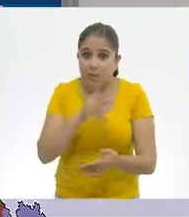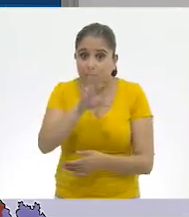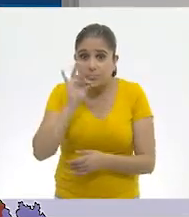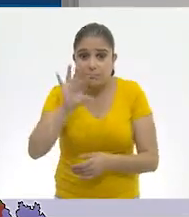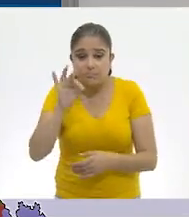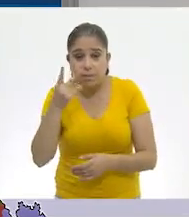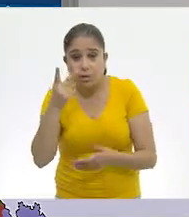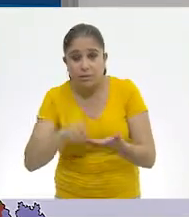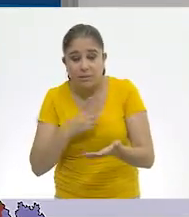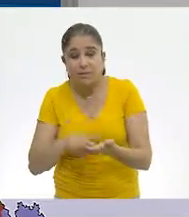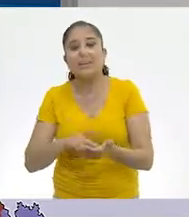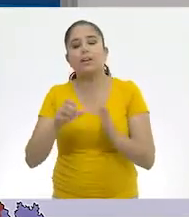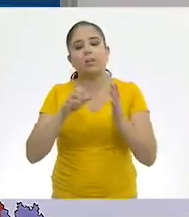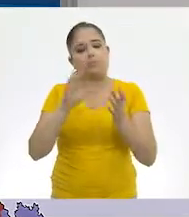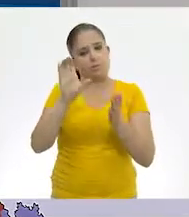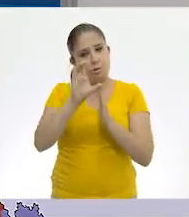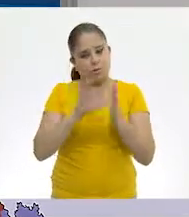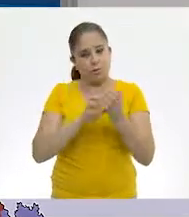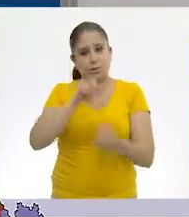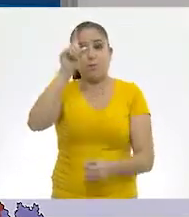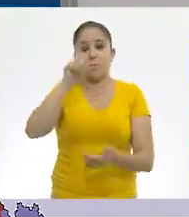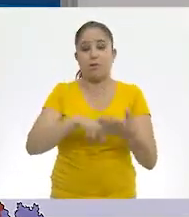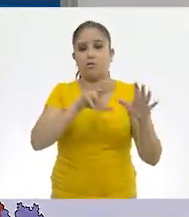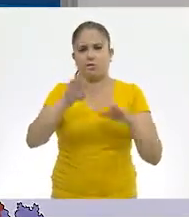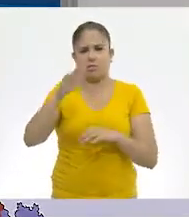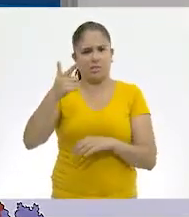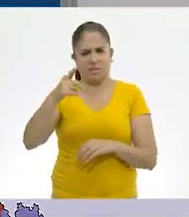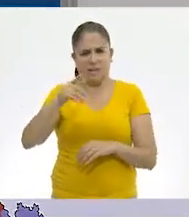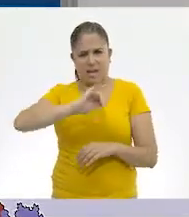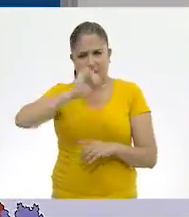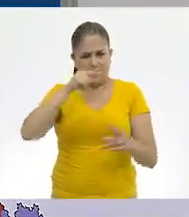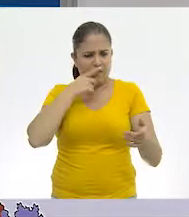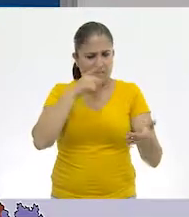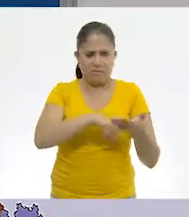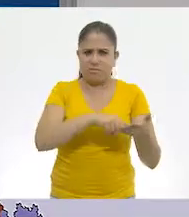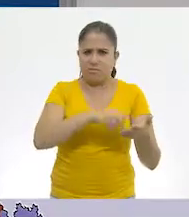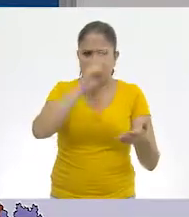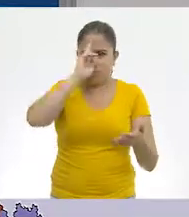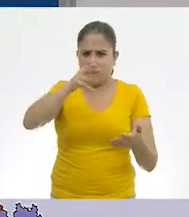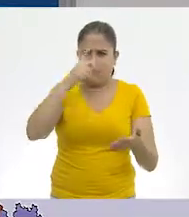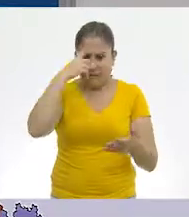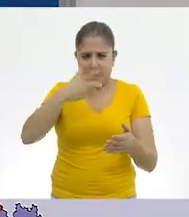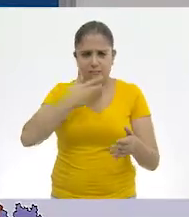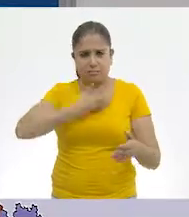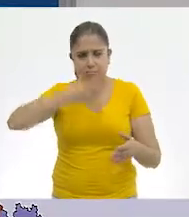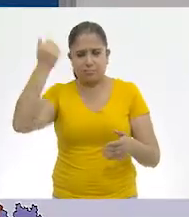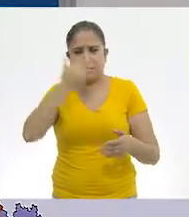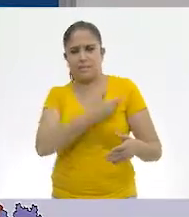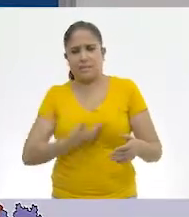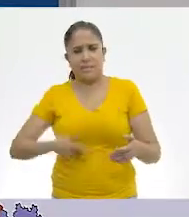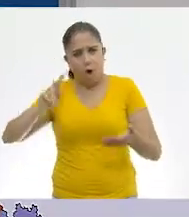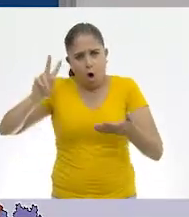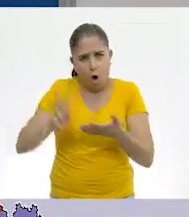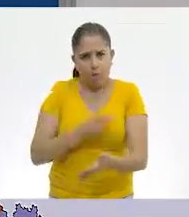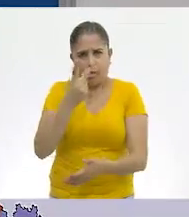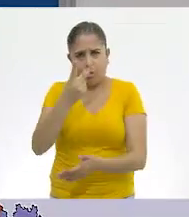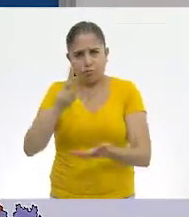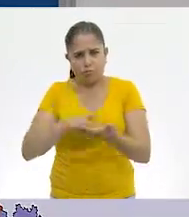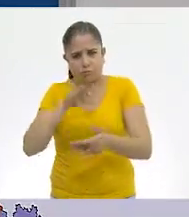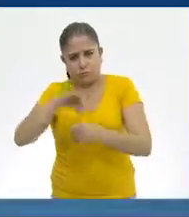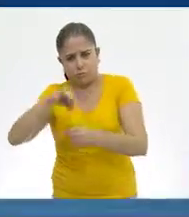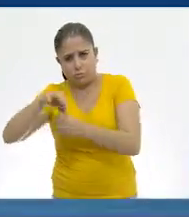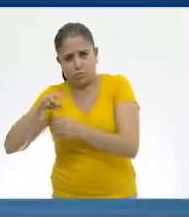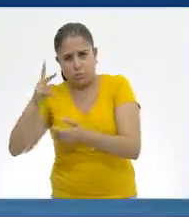la Constitución de 1857 nunca prohibió que una persona volviera a ocupar el cargo por el que ya había sido electo. Ay, bueno,